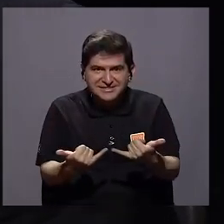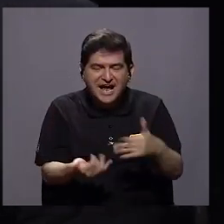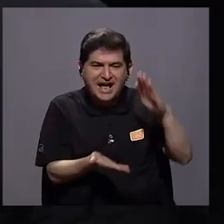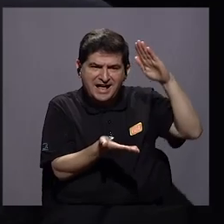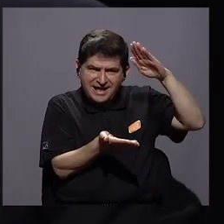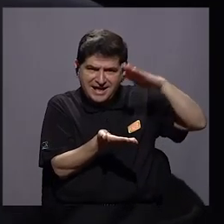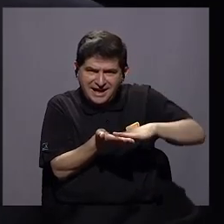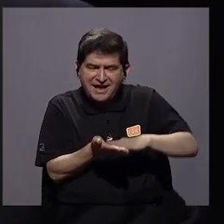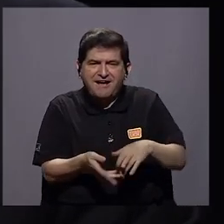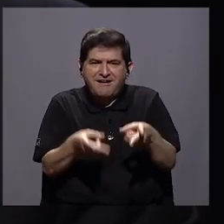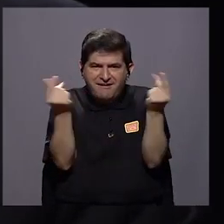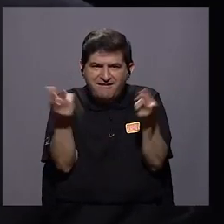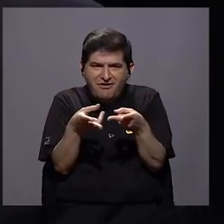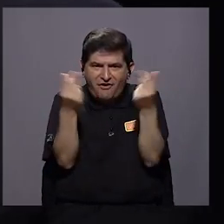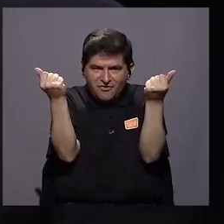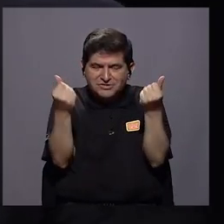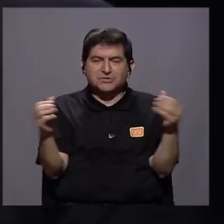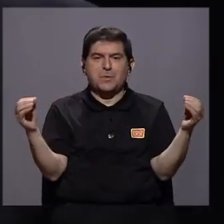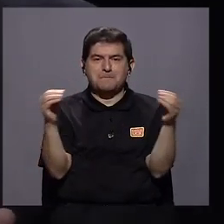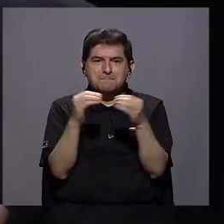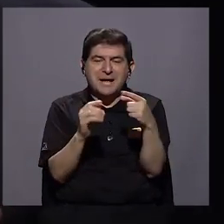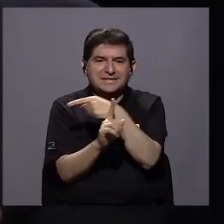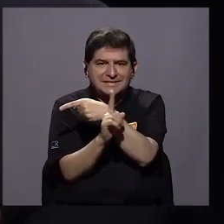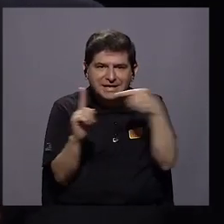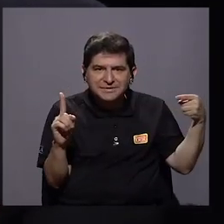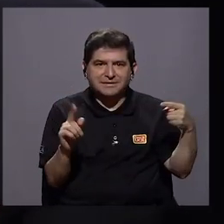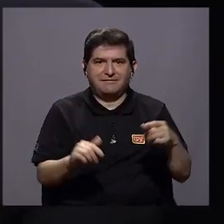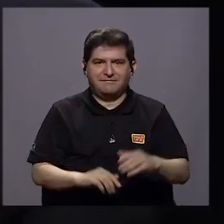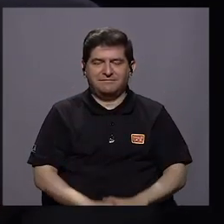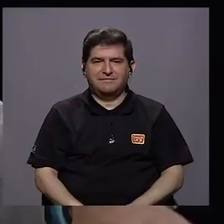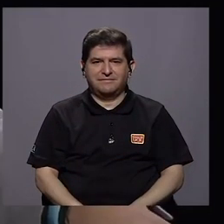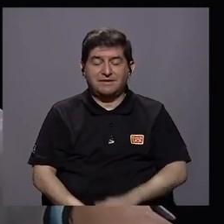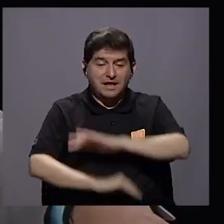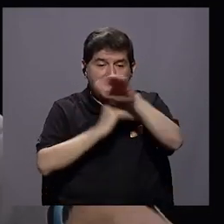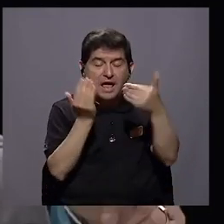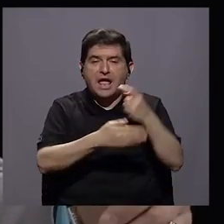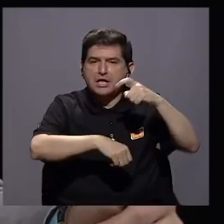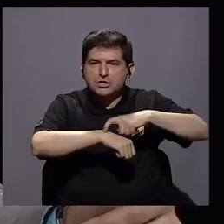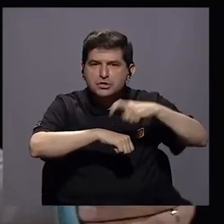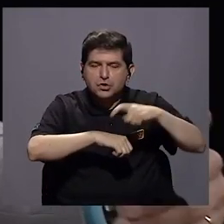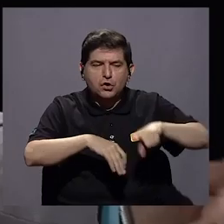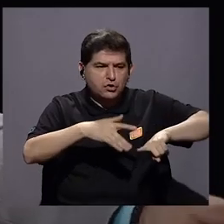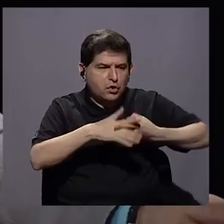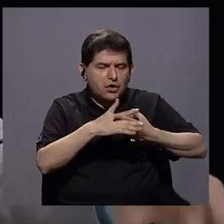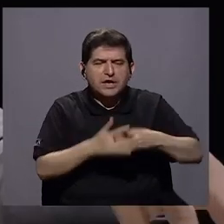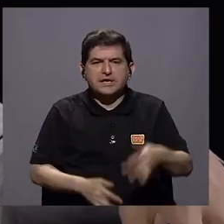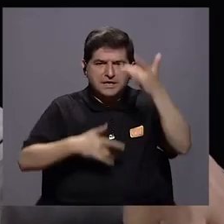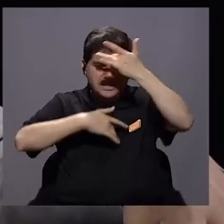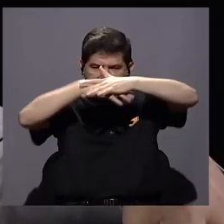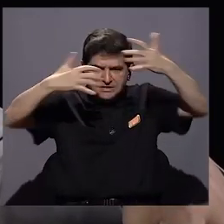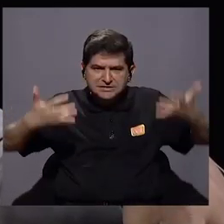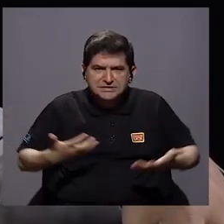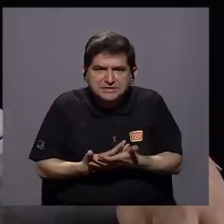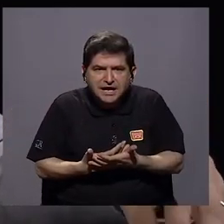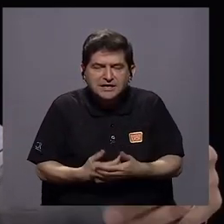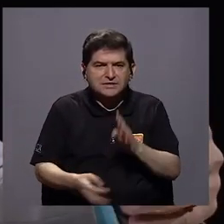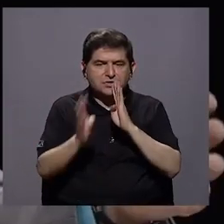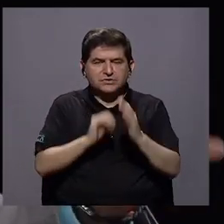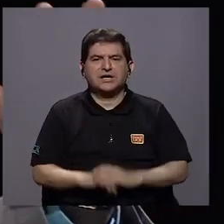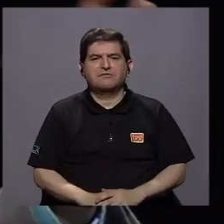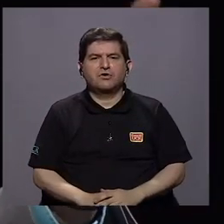han reducido sus costos a más de la mitad. Vea que en todo este tiempo, también apenas inició la pandemia, se habló